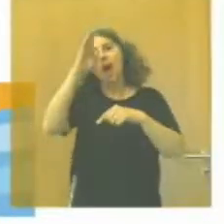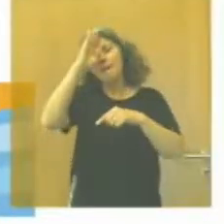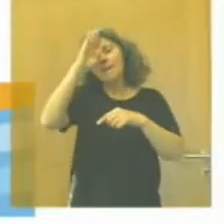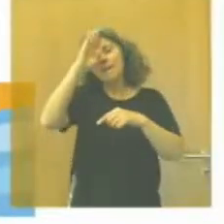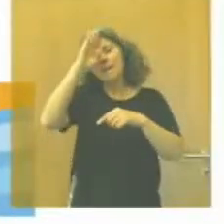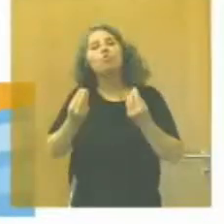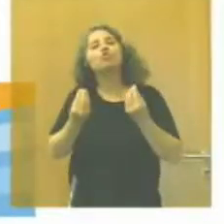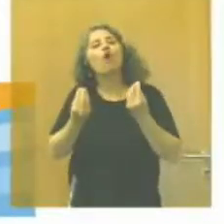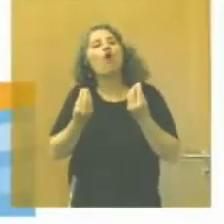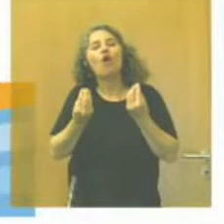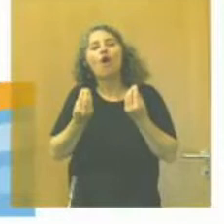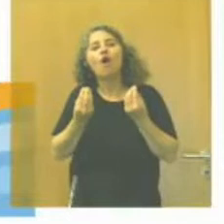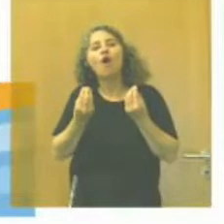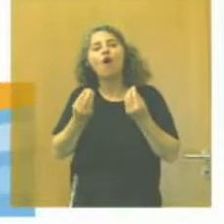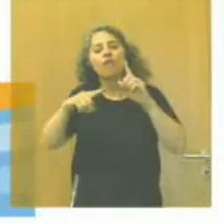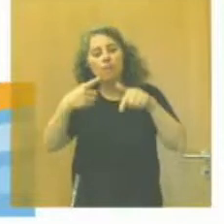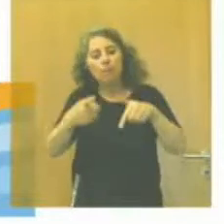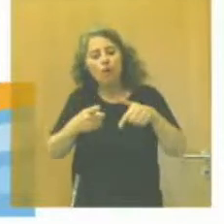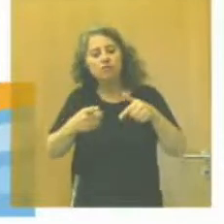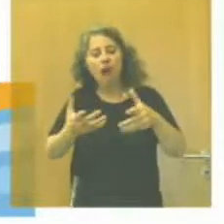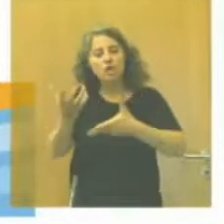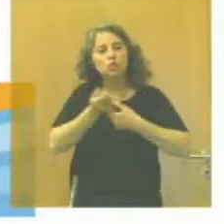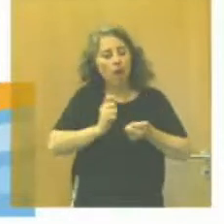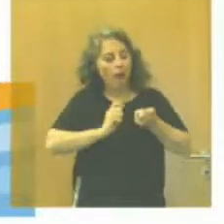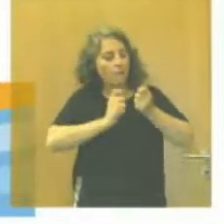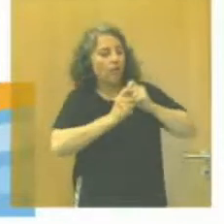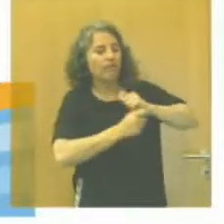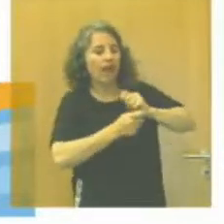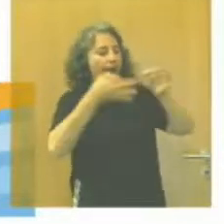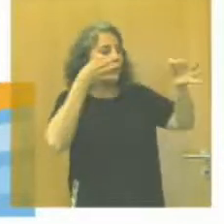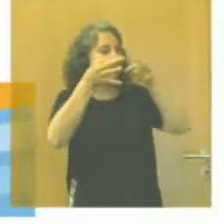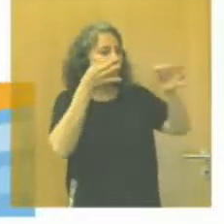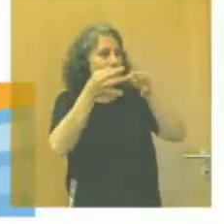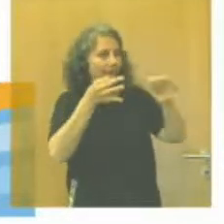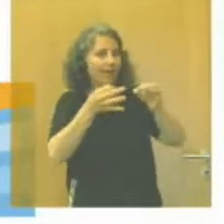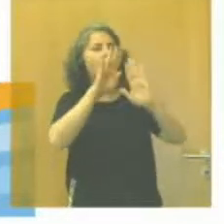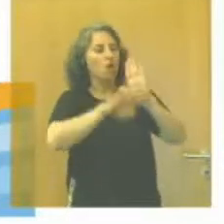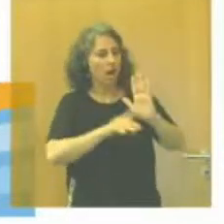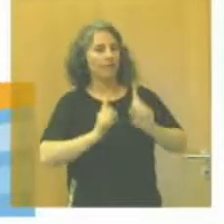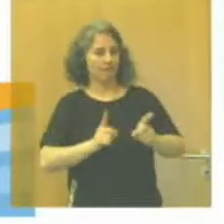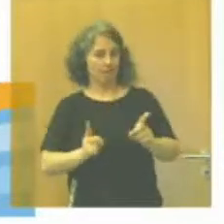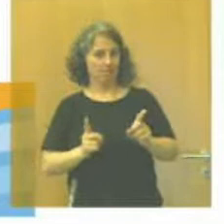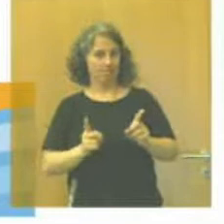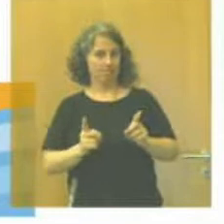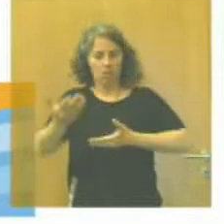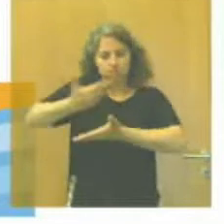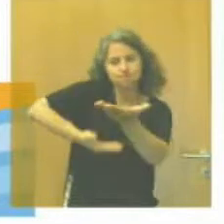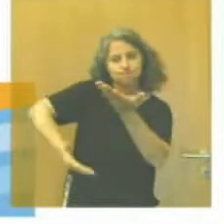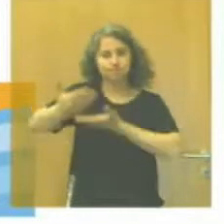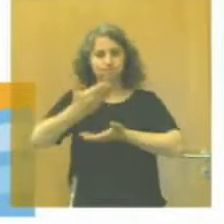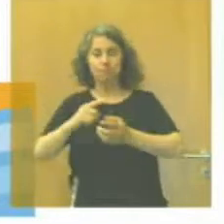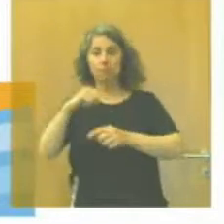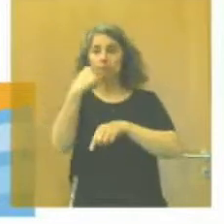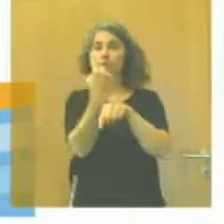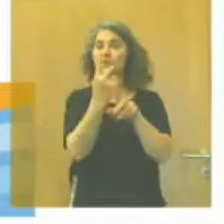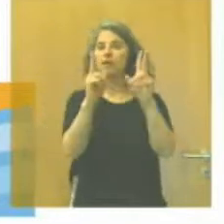llevado a modificar y ajustar las estrategias y el programa. En la siguiente fase, a partir